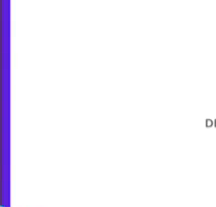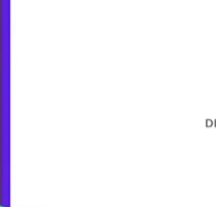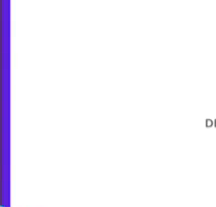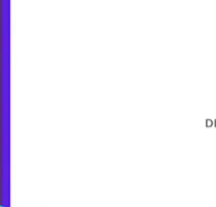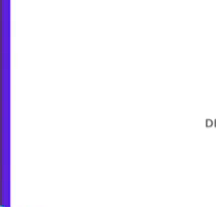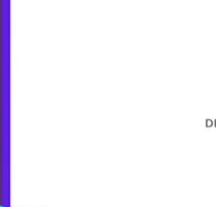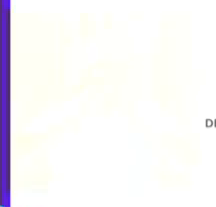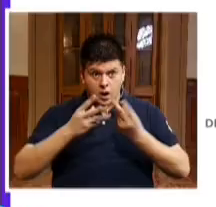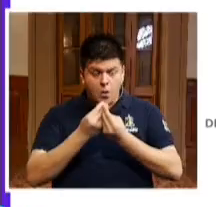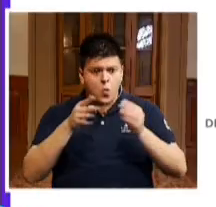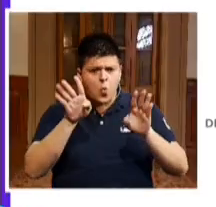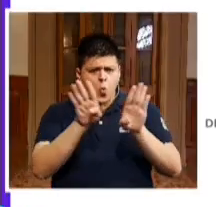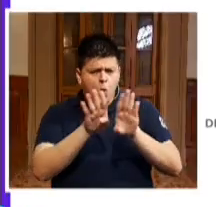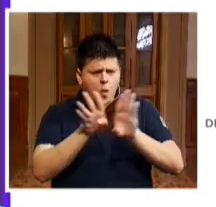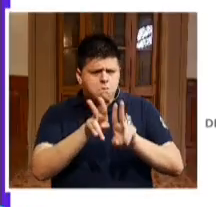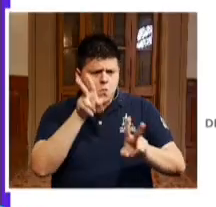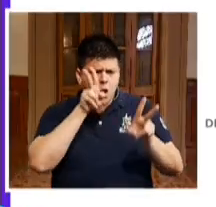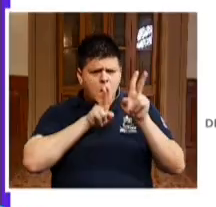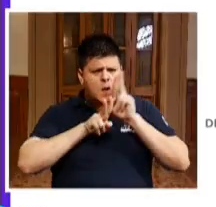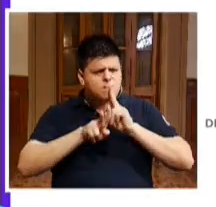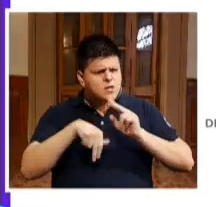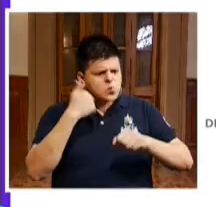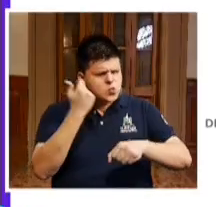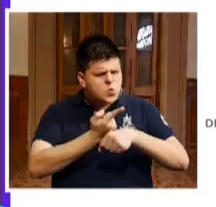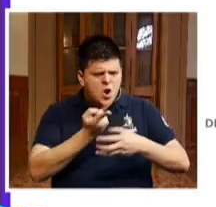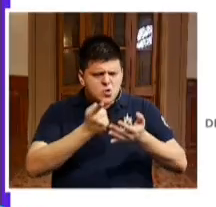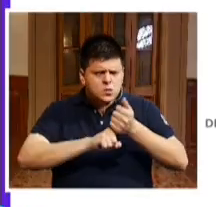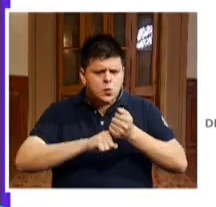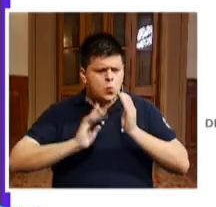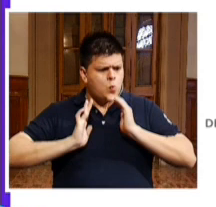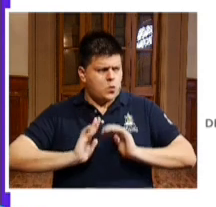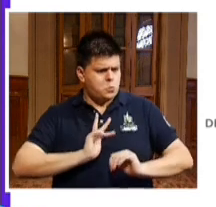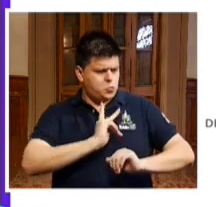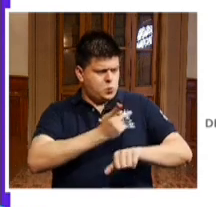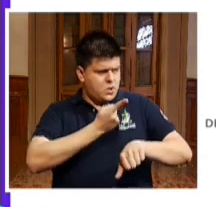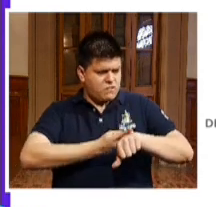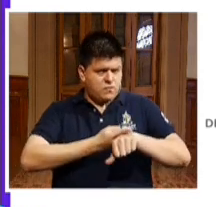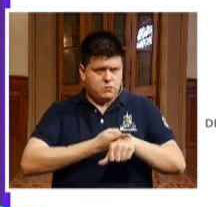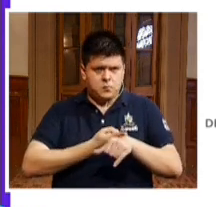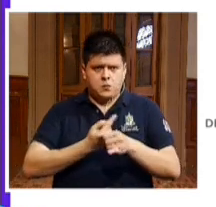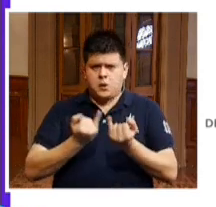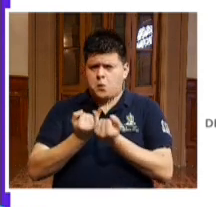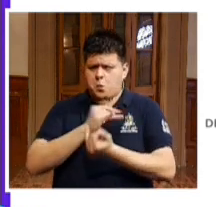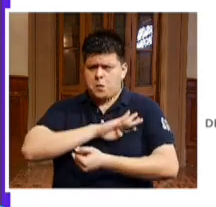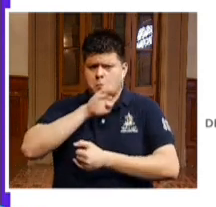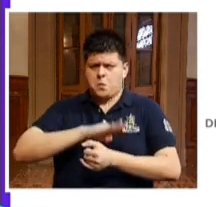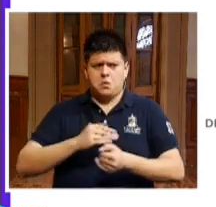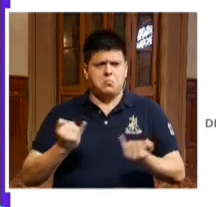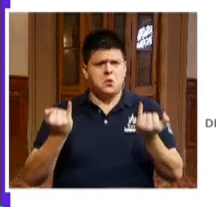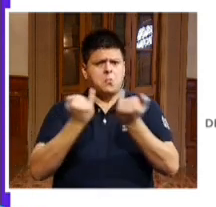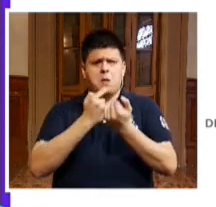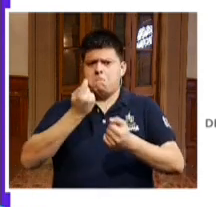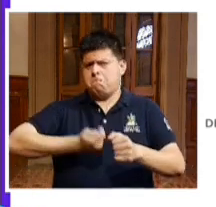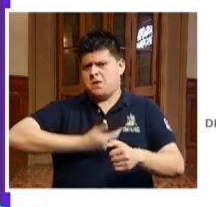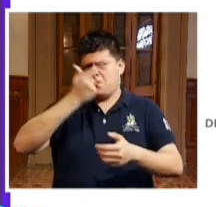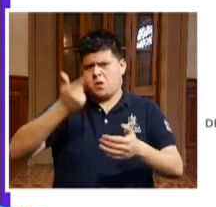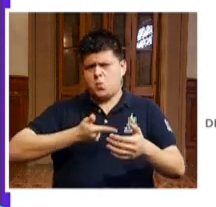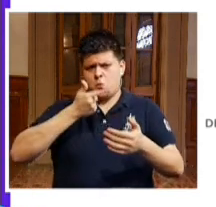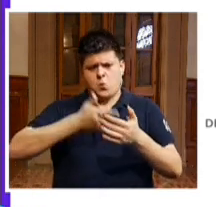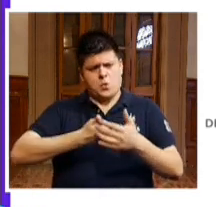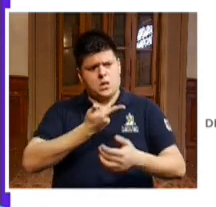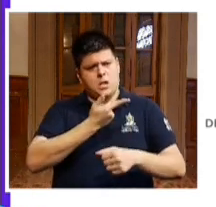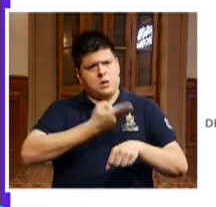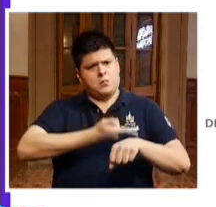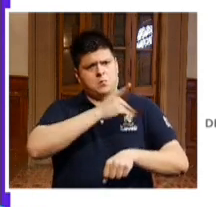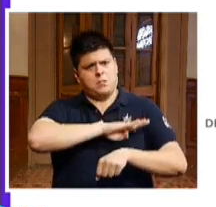La asociación de las comorbilidades y las defunciones está como sigue: sigue en primer lugar la hipertensión, seguido